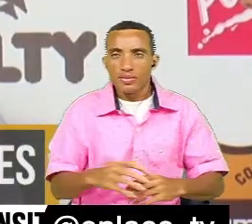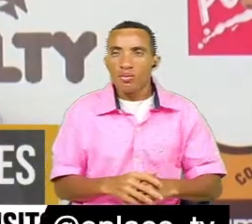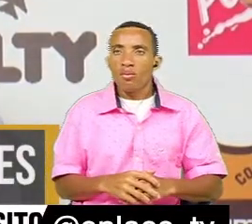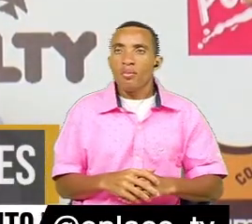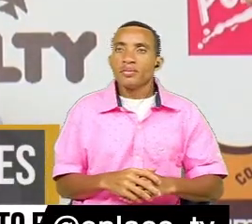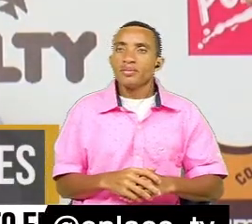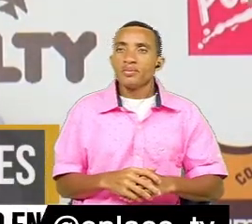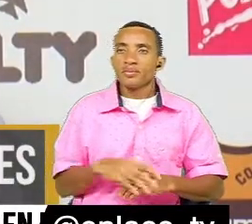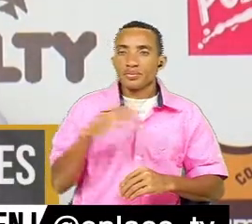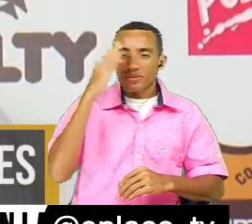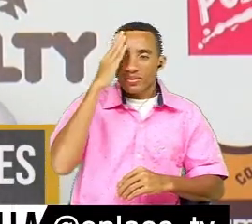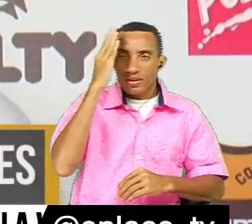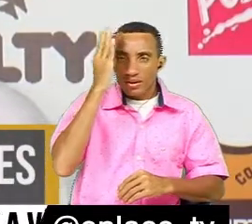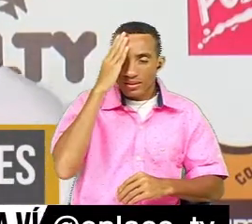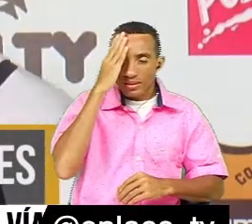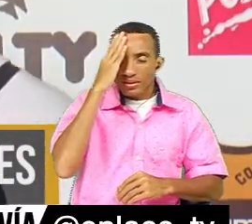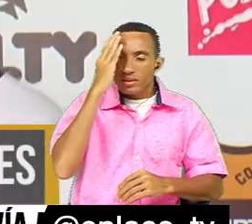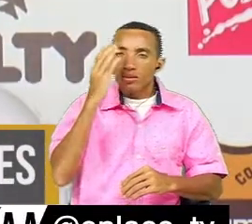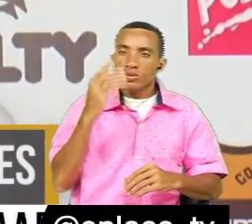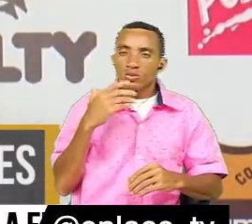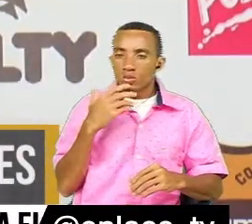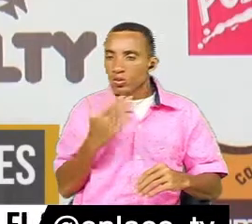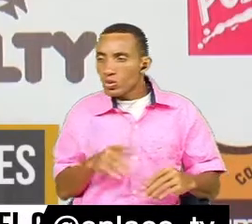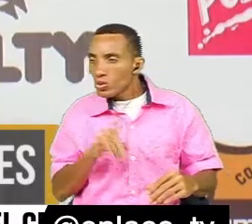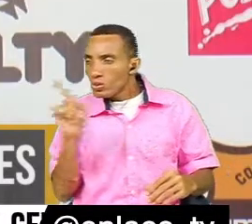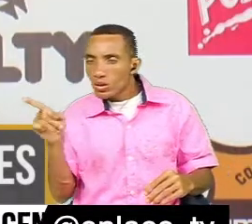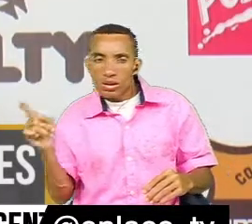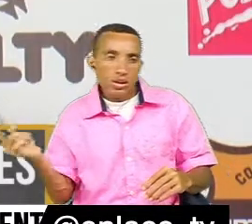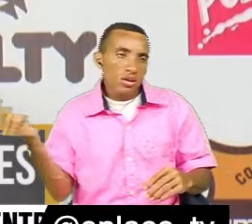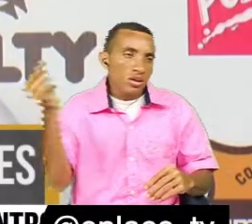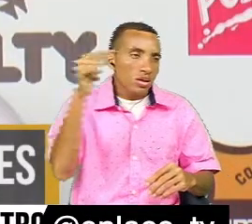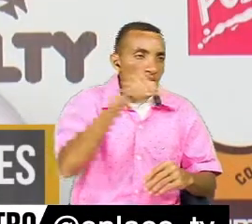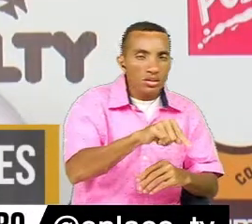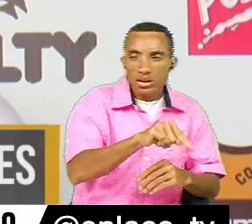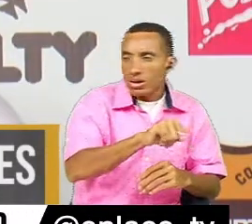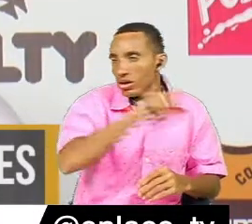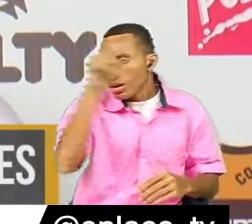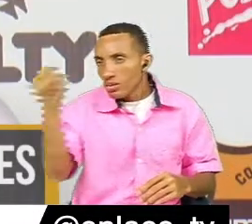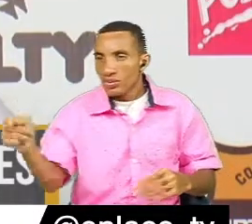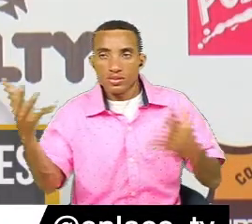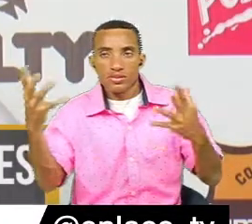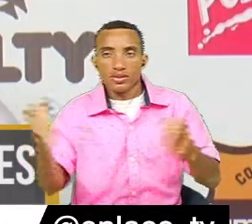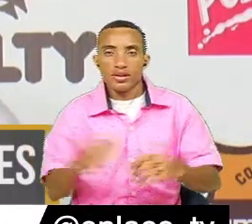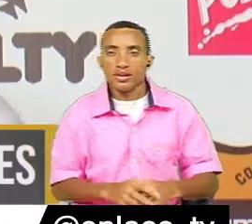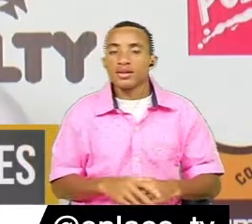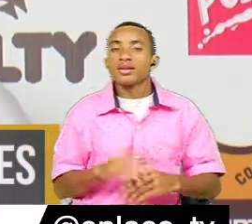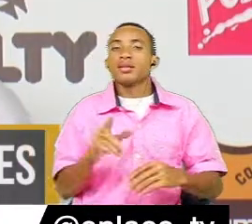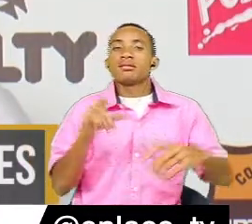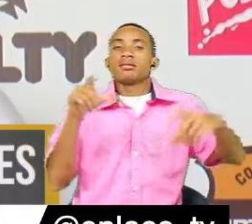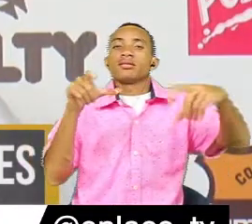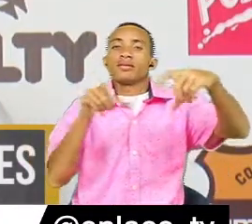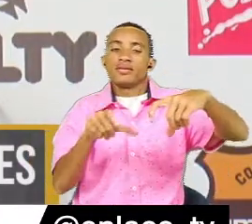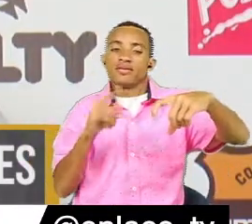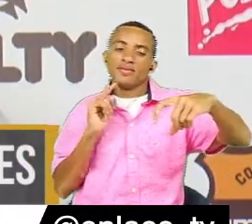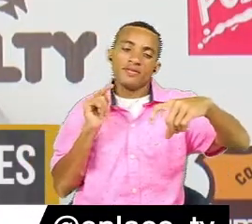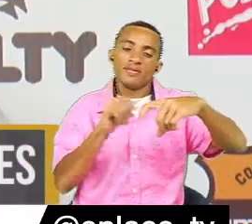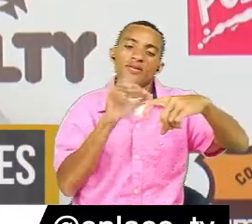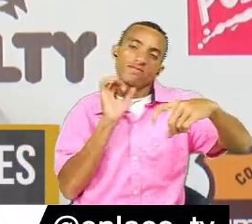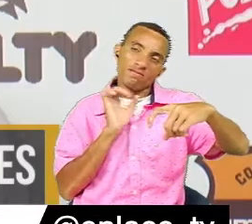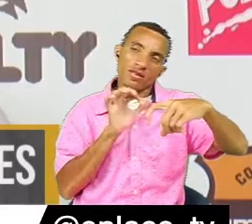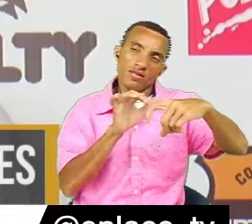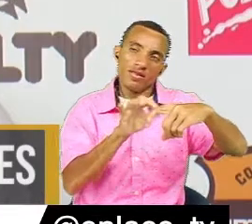hacer buen traslado de balón de derecha a izquierda, de ser atrevido, de llegar al arco contrario y ser contundente,